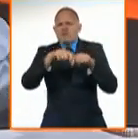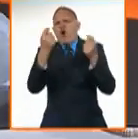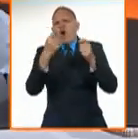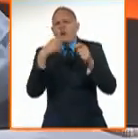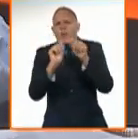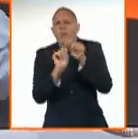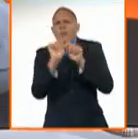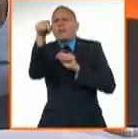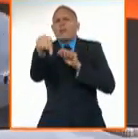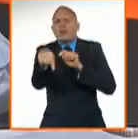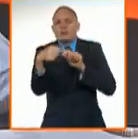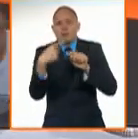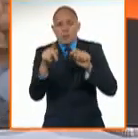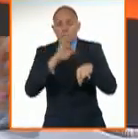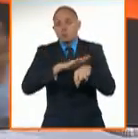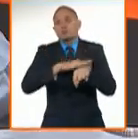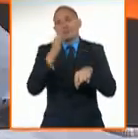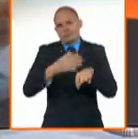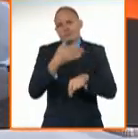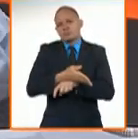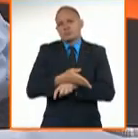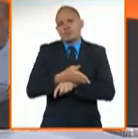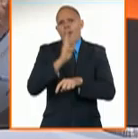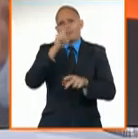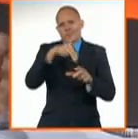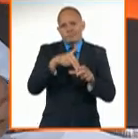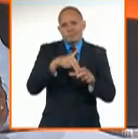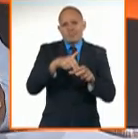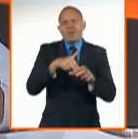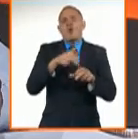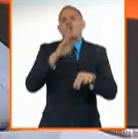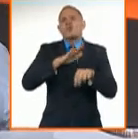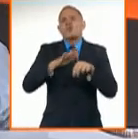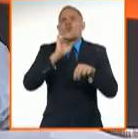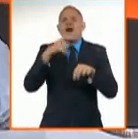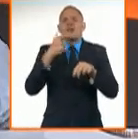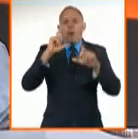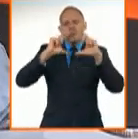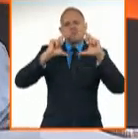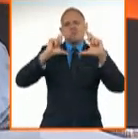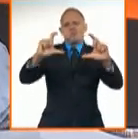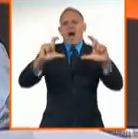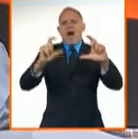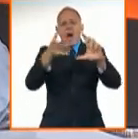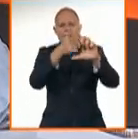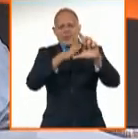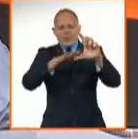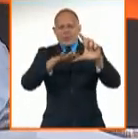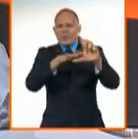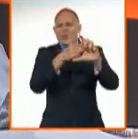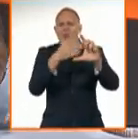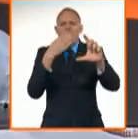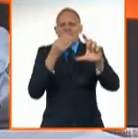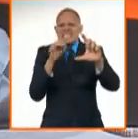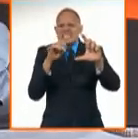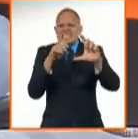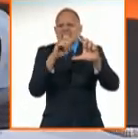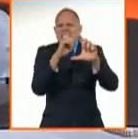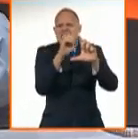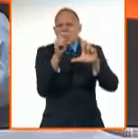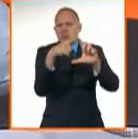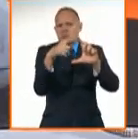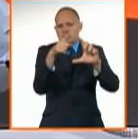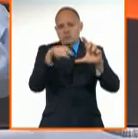pasándole por esa zona el azufre pasándole por ahí todo el ácido que genera van